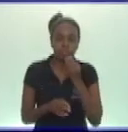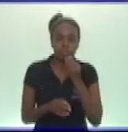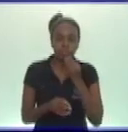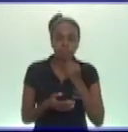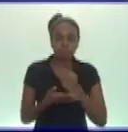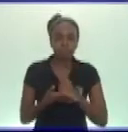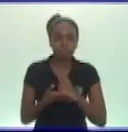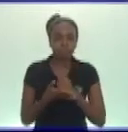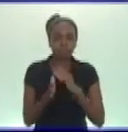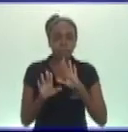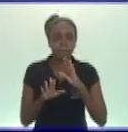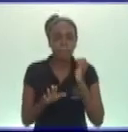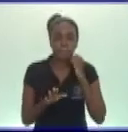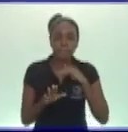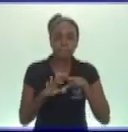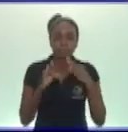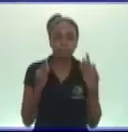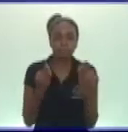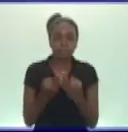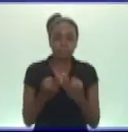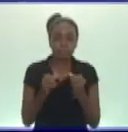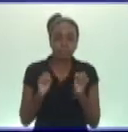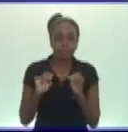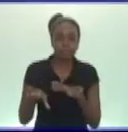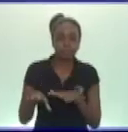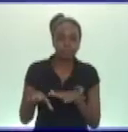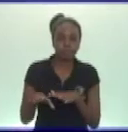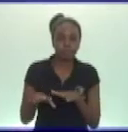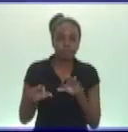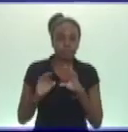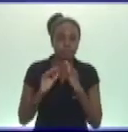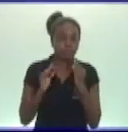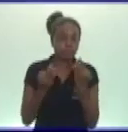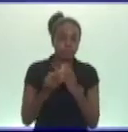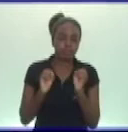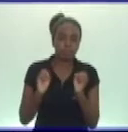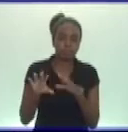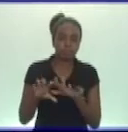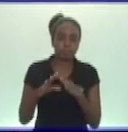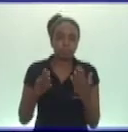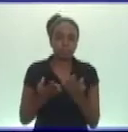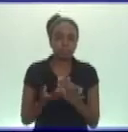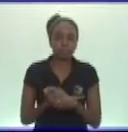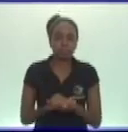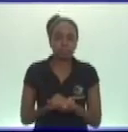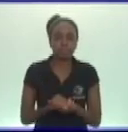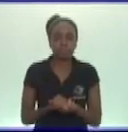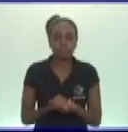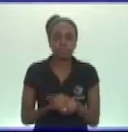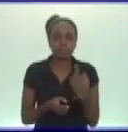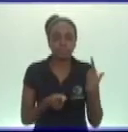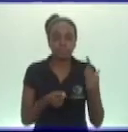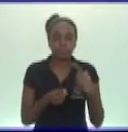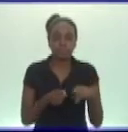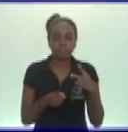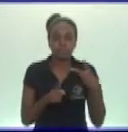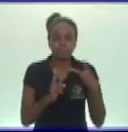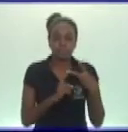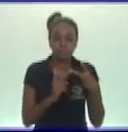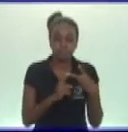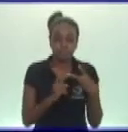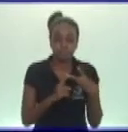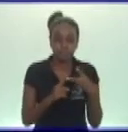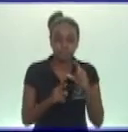totalmente rechazado al punto de causar repugnancia entre ellos. Está Grete, que es la hermana, una joven